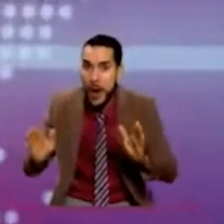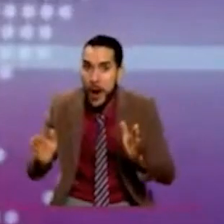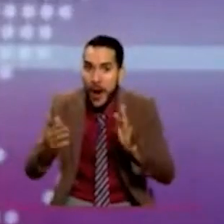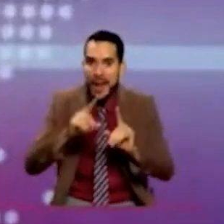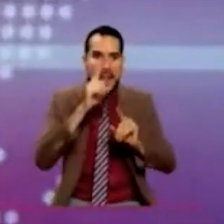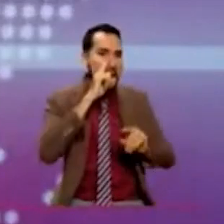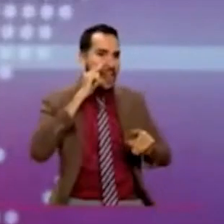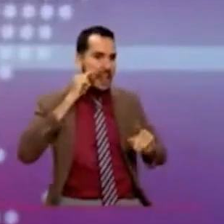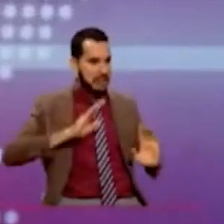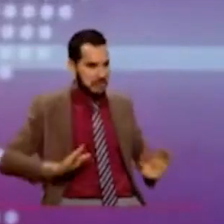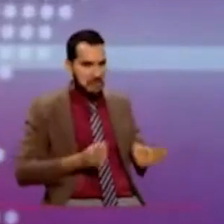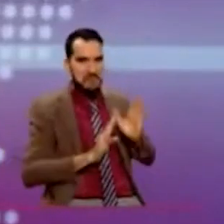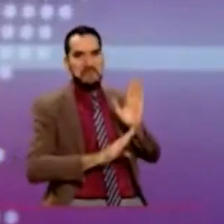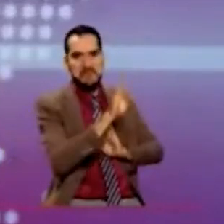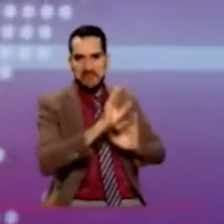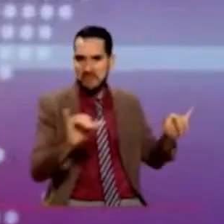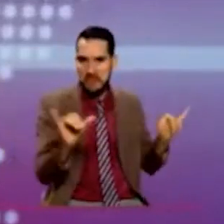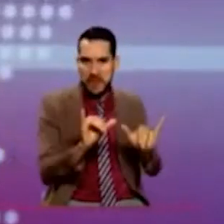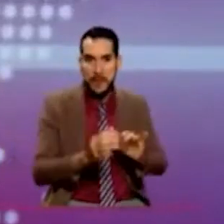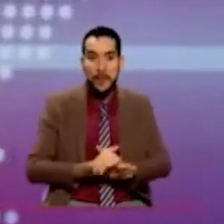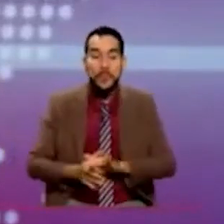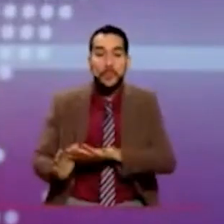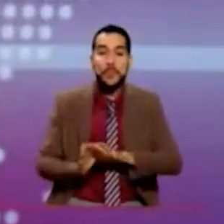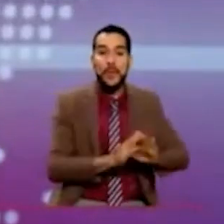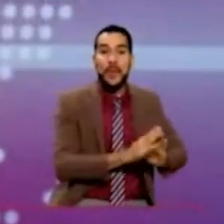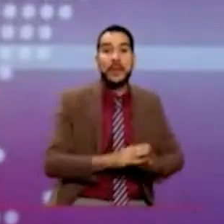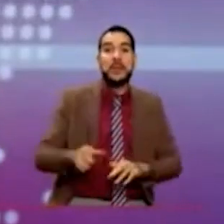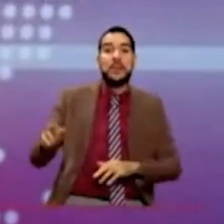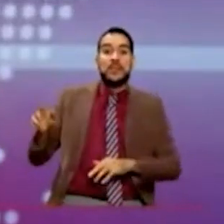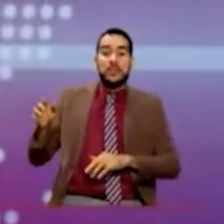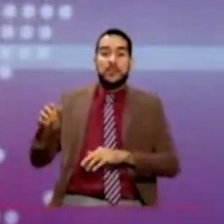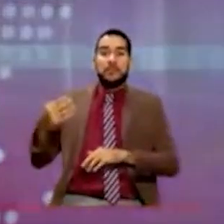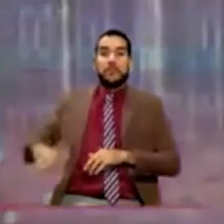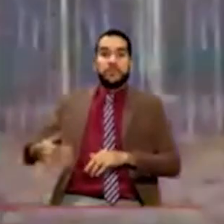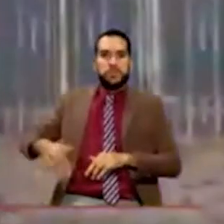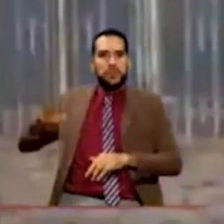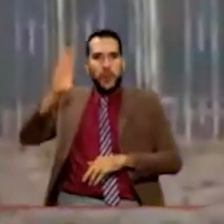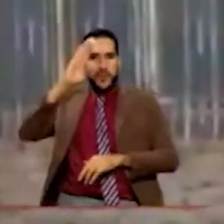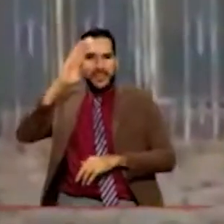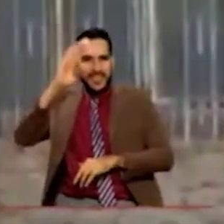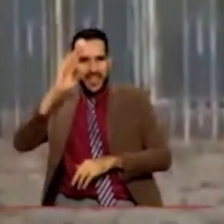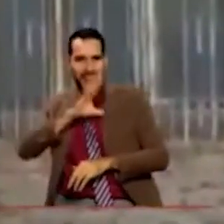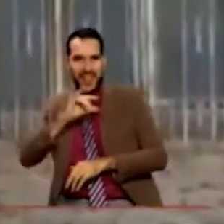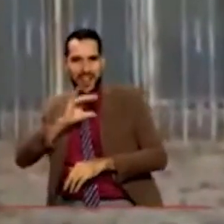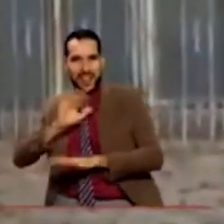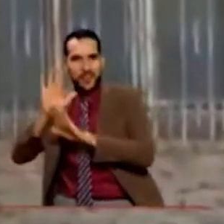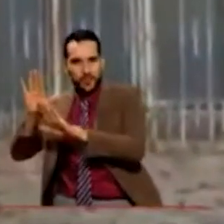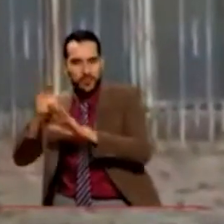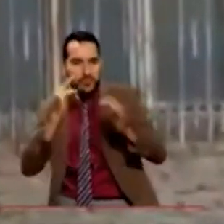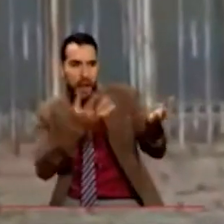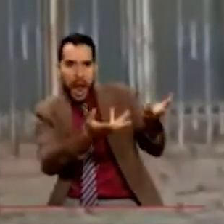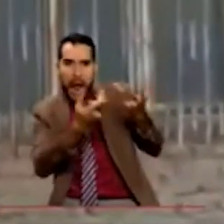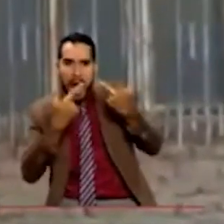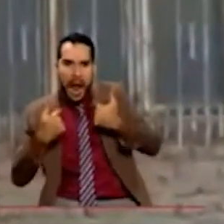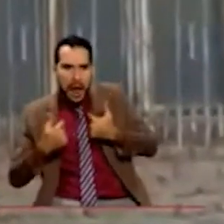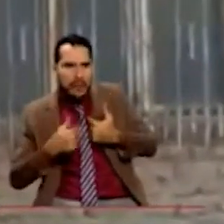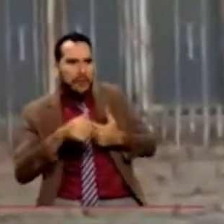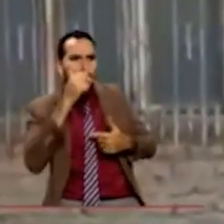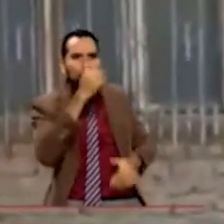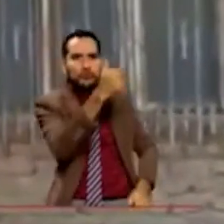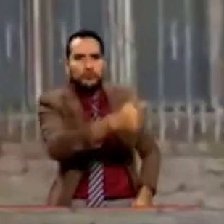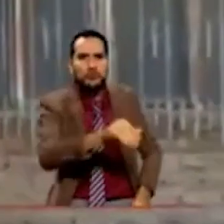Una llamada a la Policía de Infancia y Adolescencia de Cali puso en evidencia un nuevo caso de maltrato físico a un niño de tan